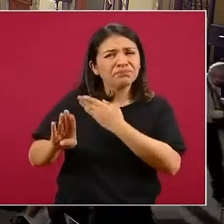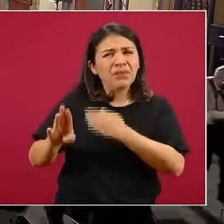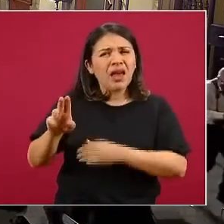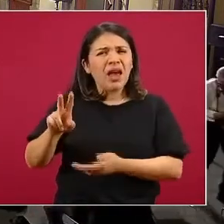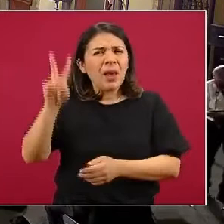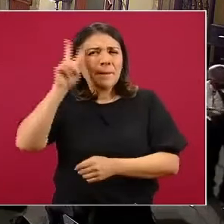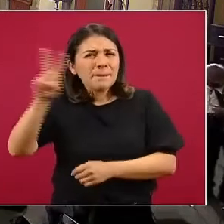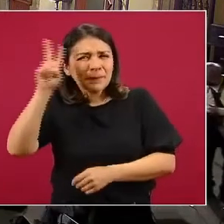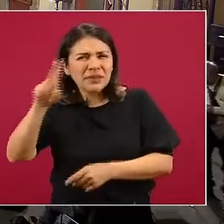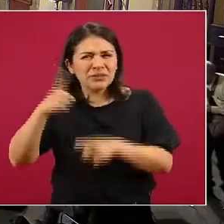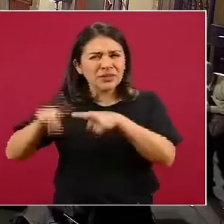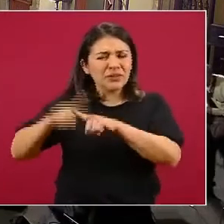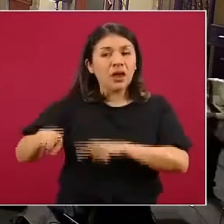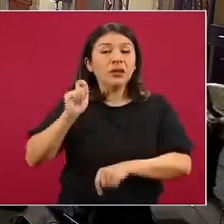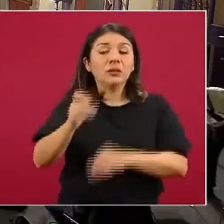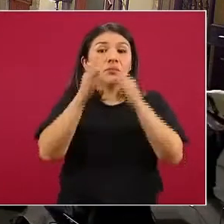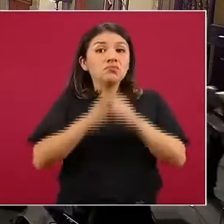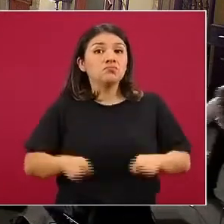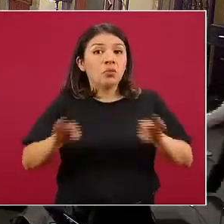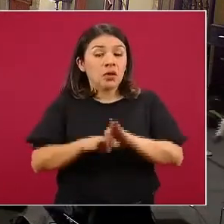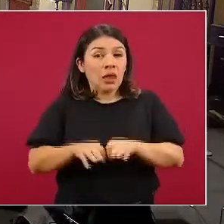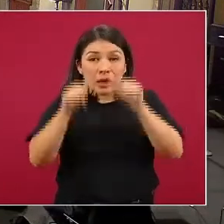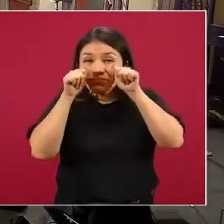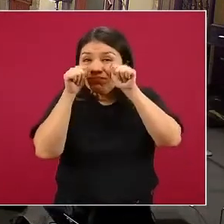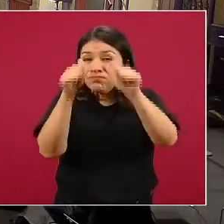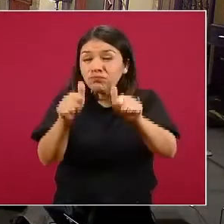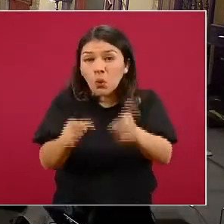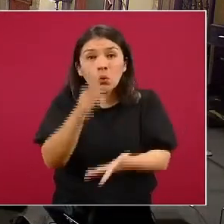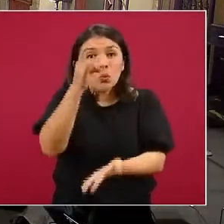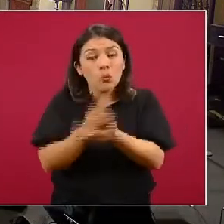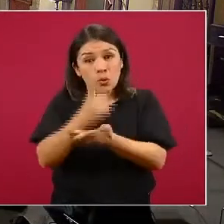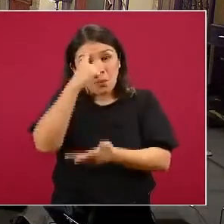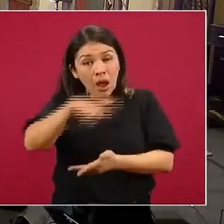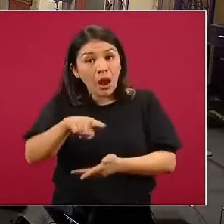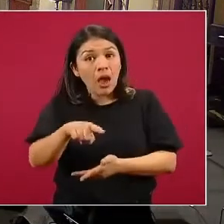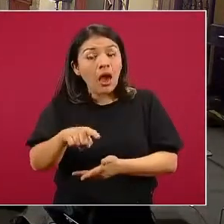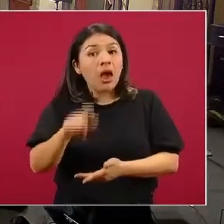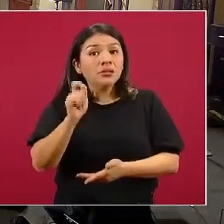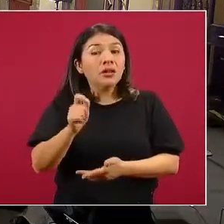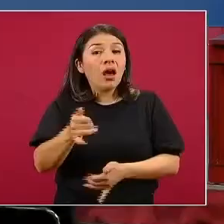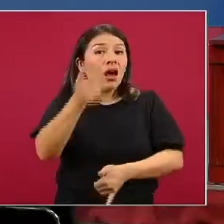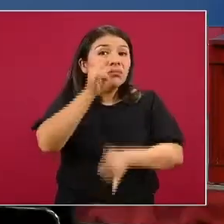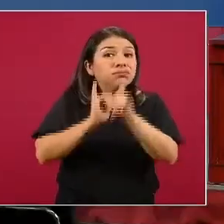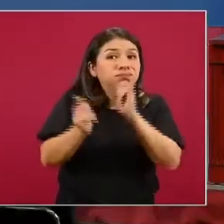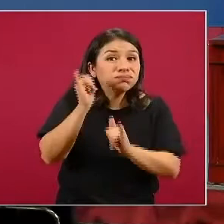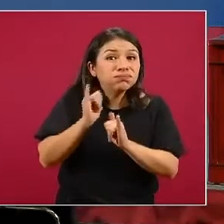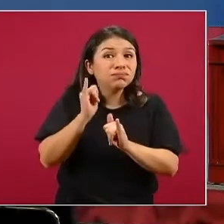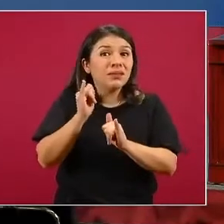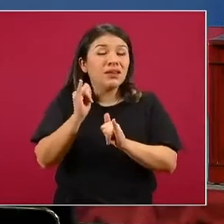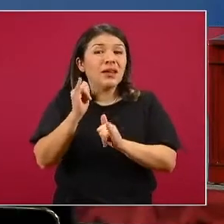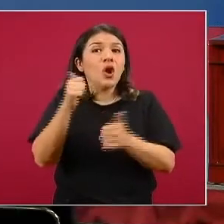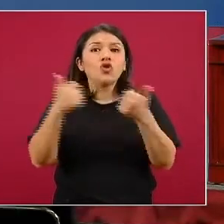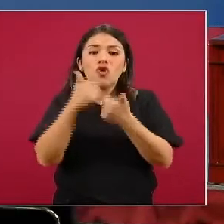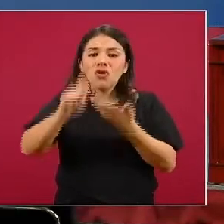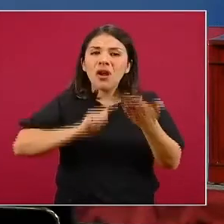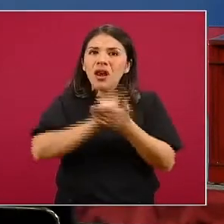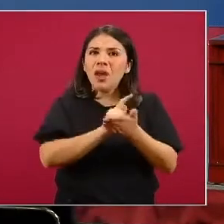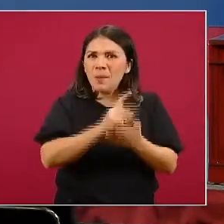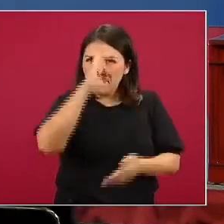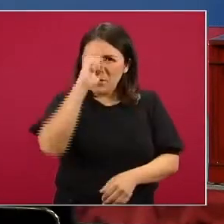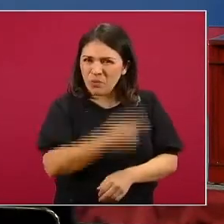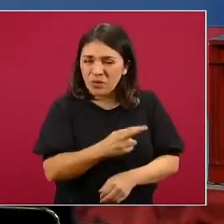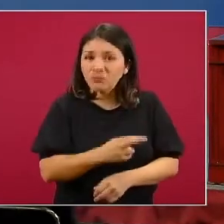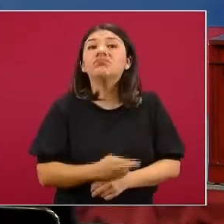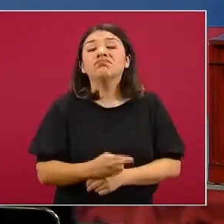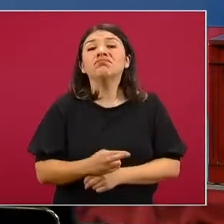Adicciones ha sido prioritario no solamente enfocarnos en el consumo de sustancias ilegales. El alcohol y